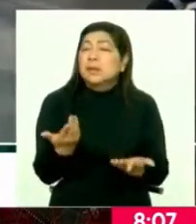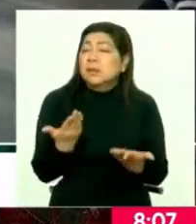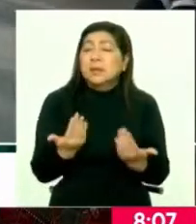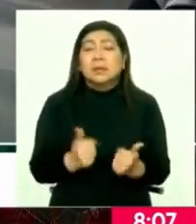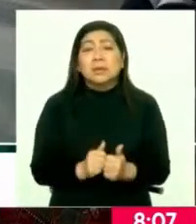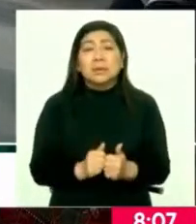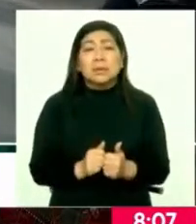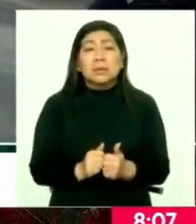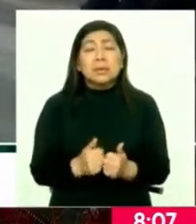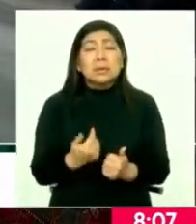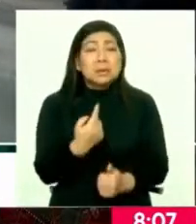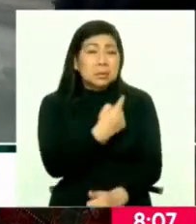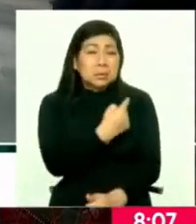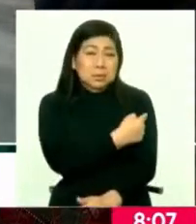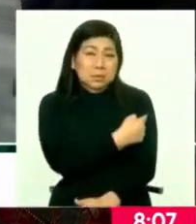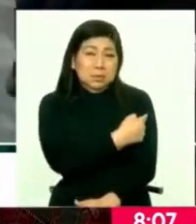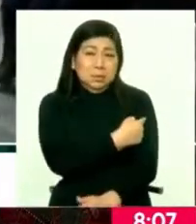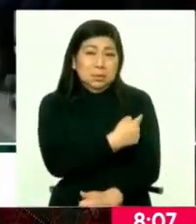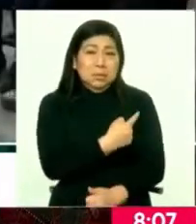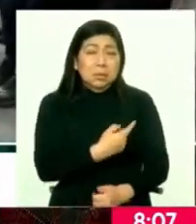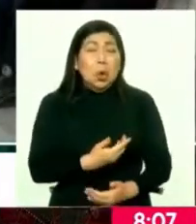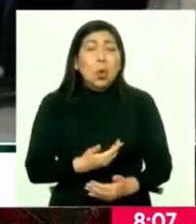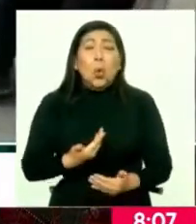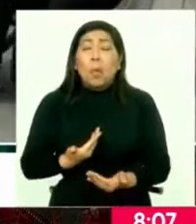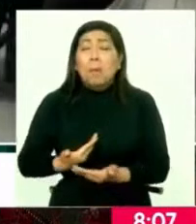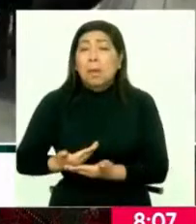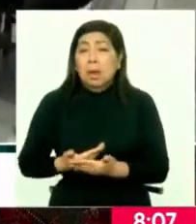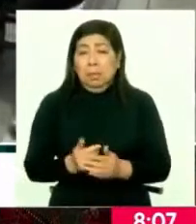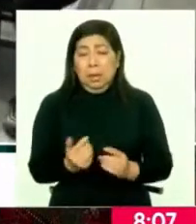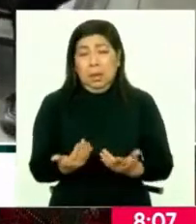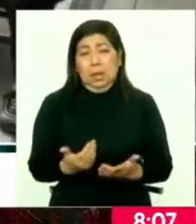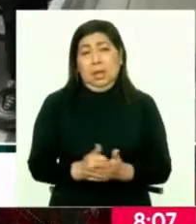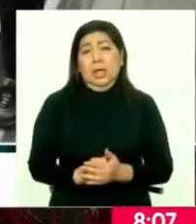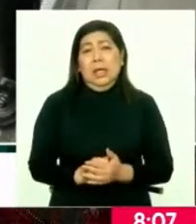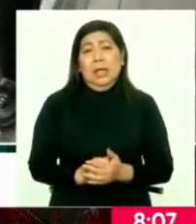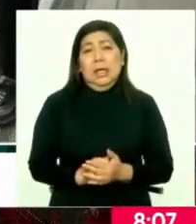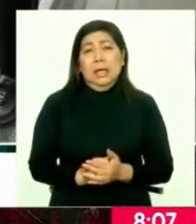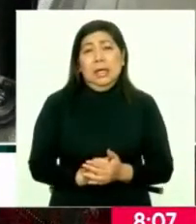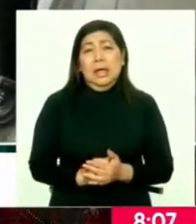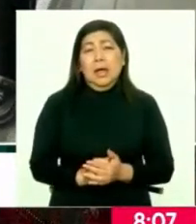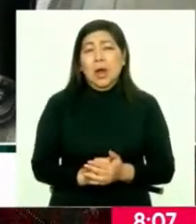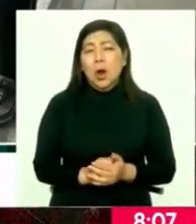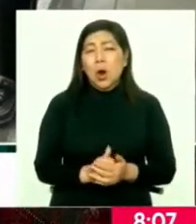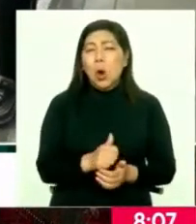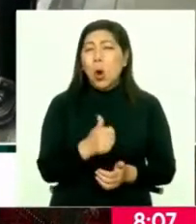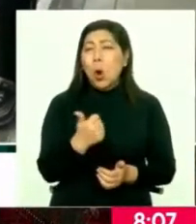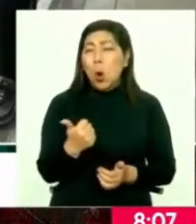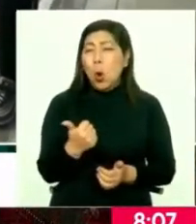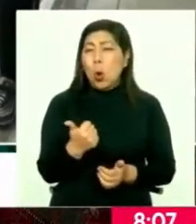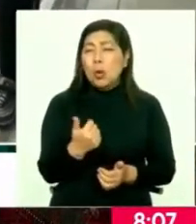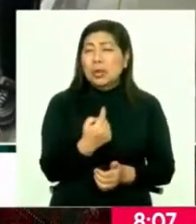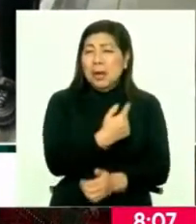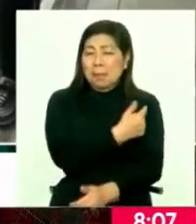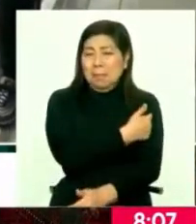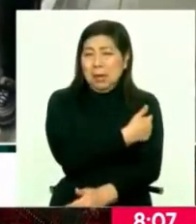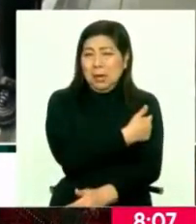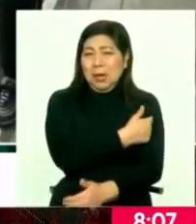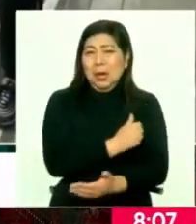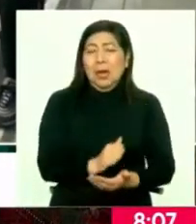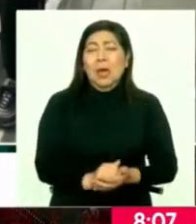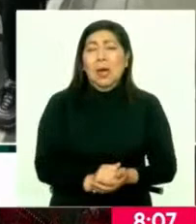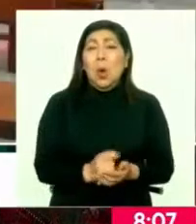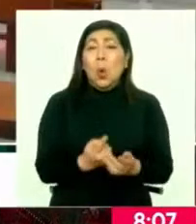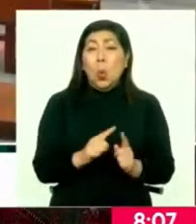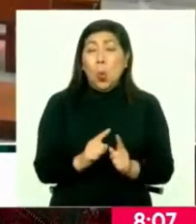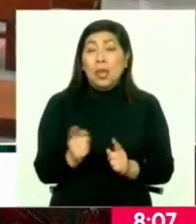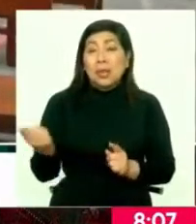en estas dosis que se les va a aplicar a los pequeñitos respecto de las otras que se han venido ya aplicando desde